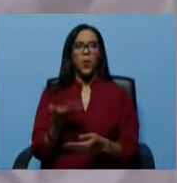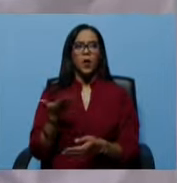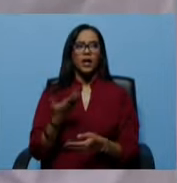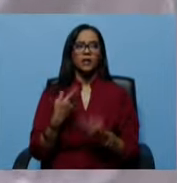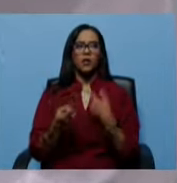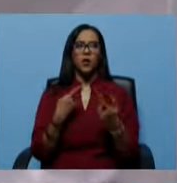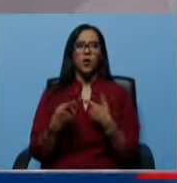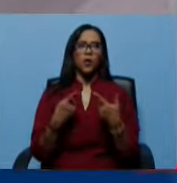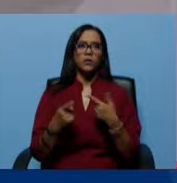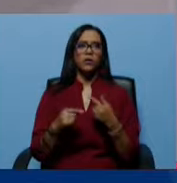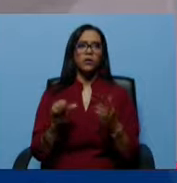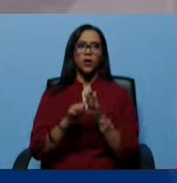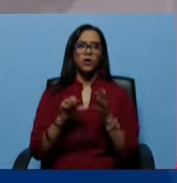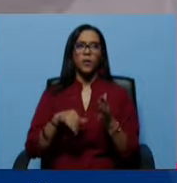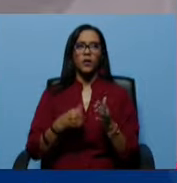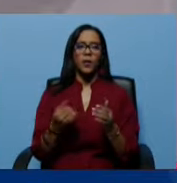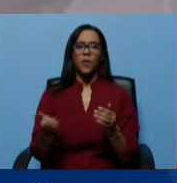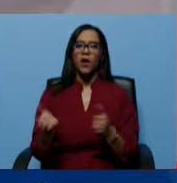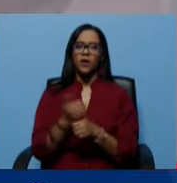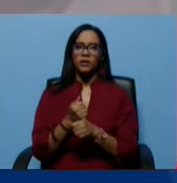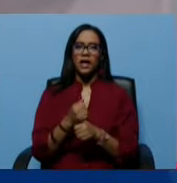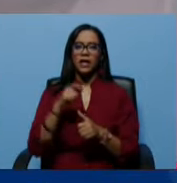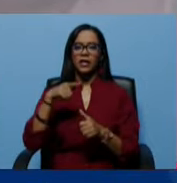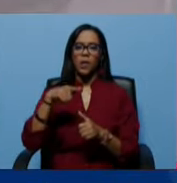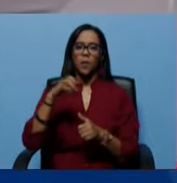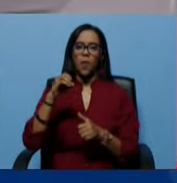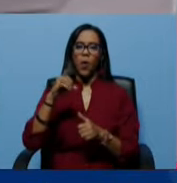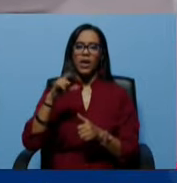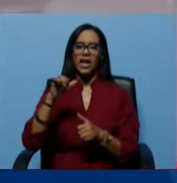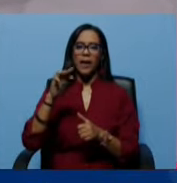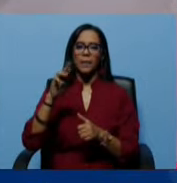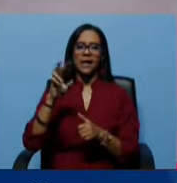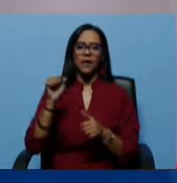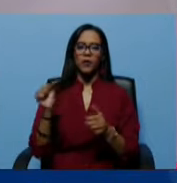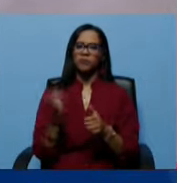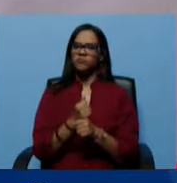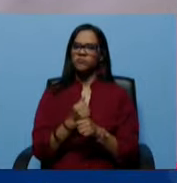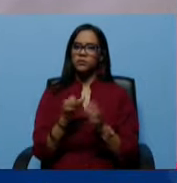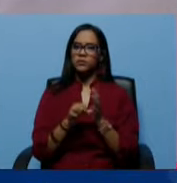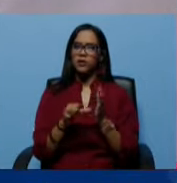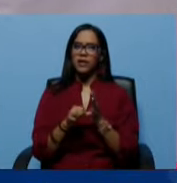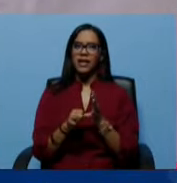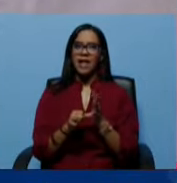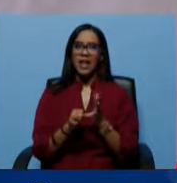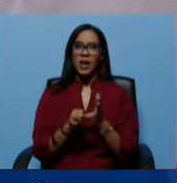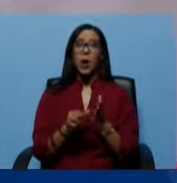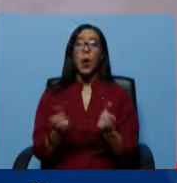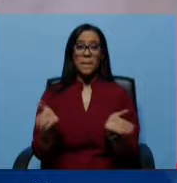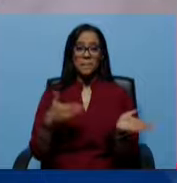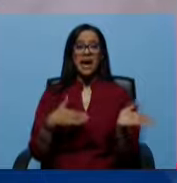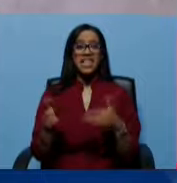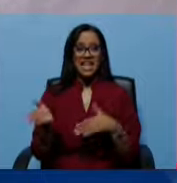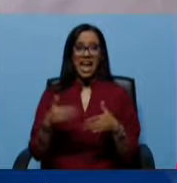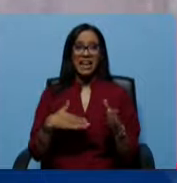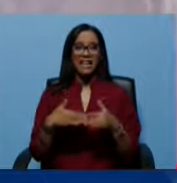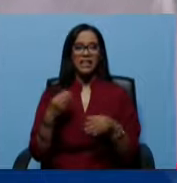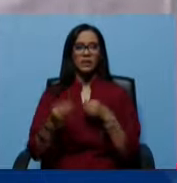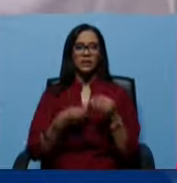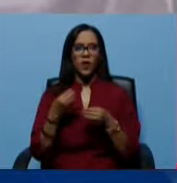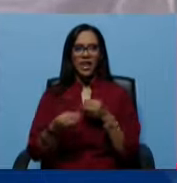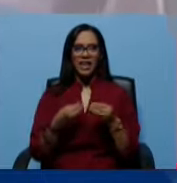cosas cotidianas. ¿Dónde podemos encontrar este polímero superabsorbente? Lo podemos encontrar dentro de los pañales. Sí, esto es lo que hace que los